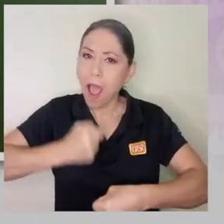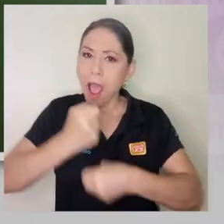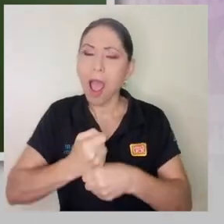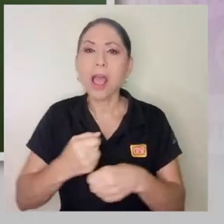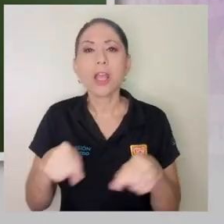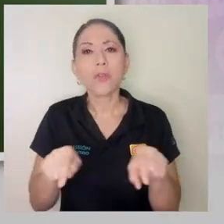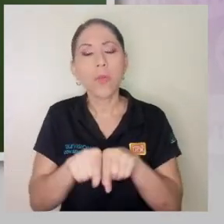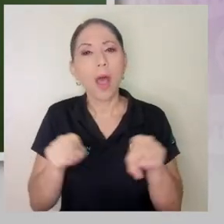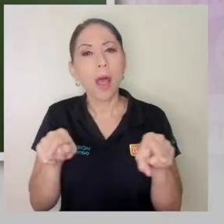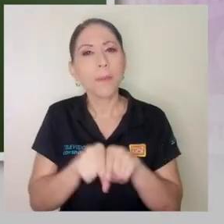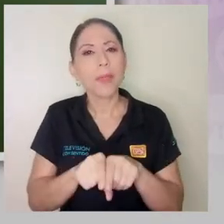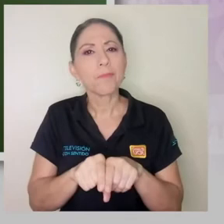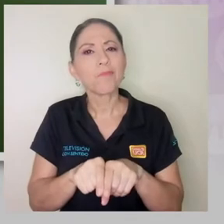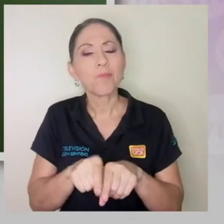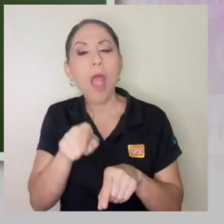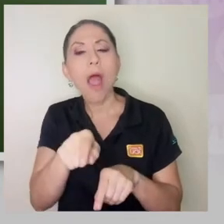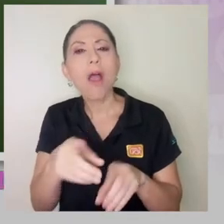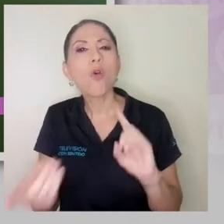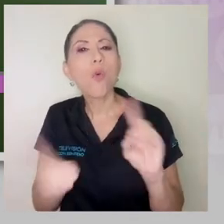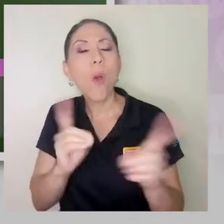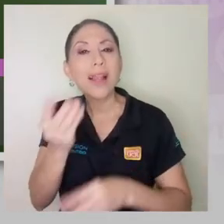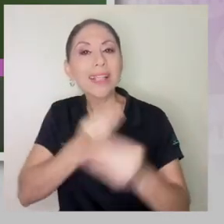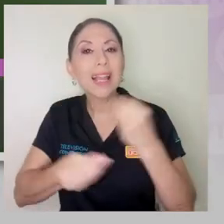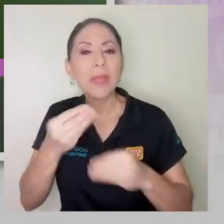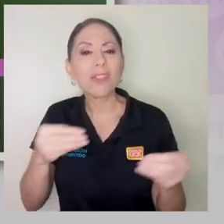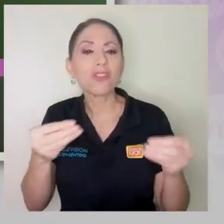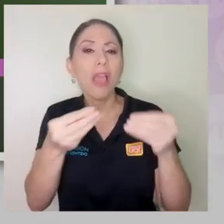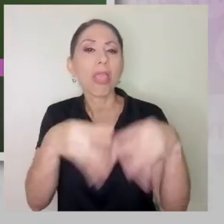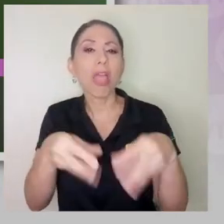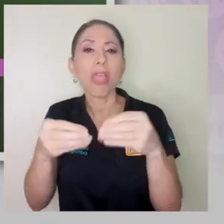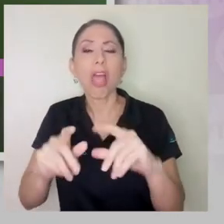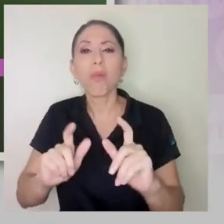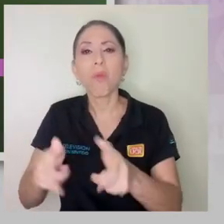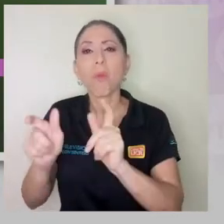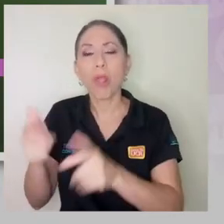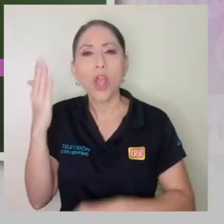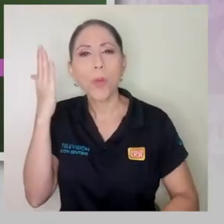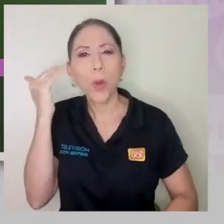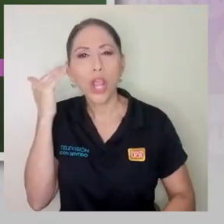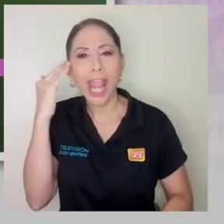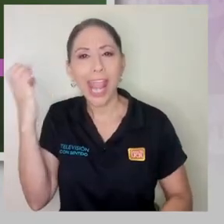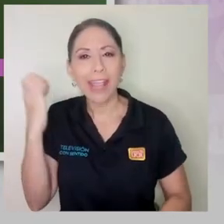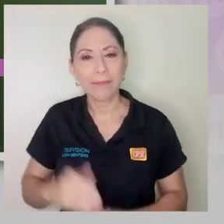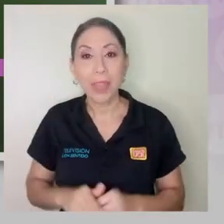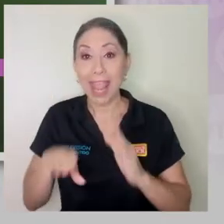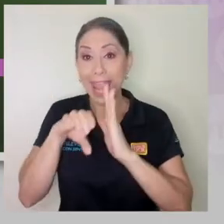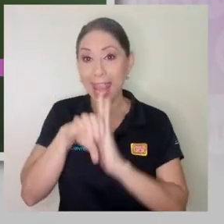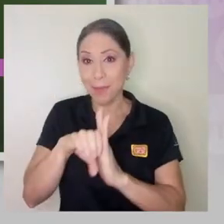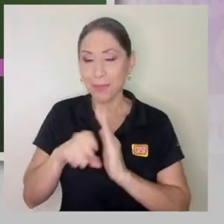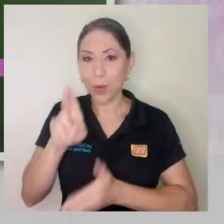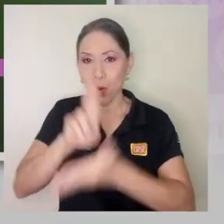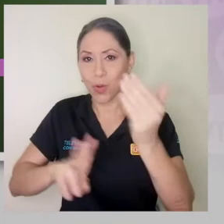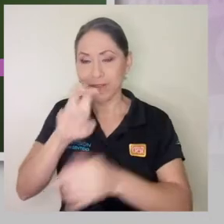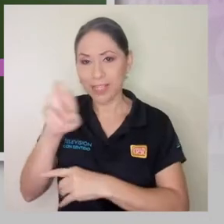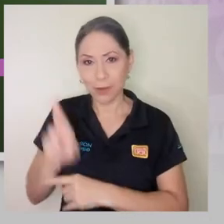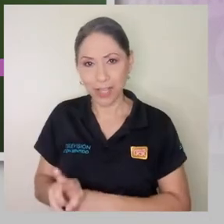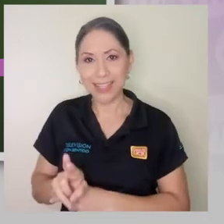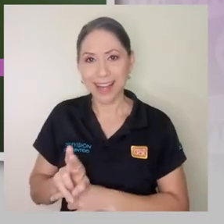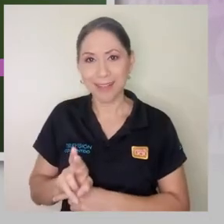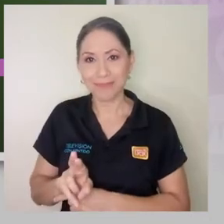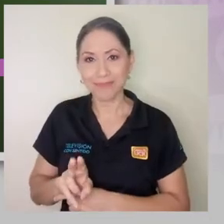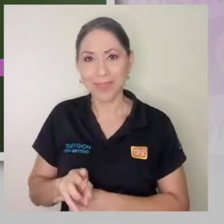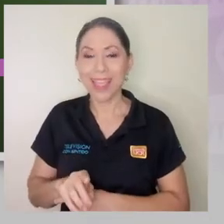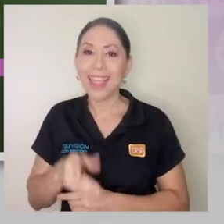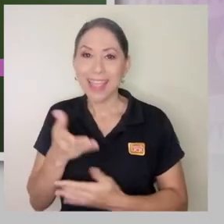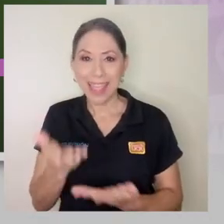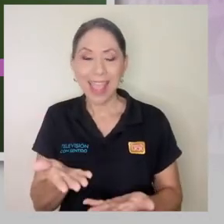cuáles son los alimentos que más se están desperdiciando y por qué, ¿verdad? Por ejemplo, en la Universidad de Costa Rica, que fue